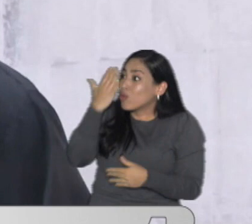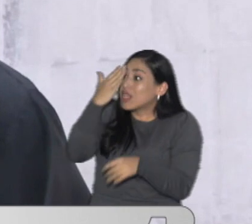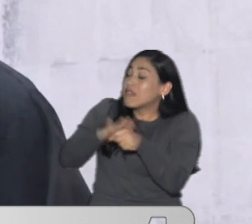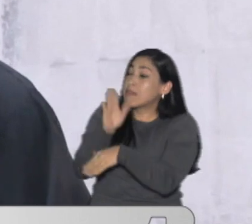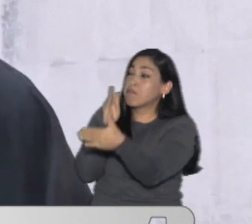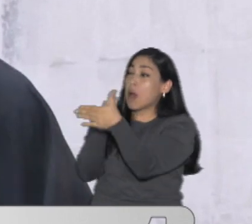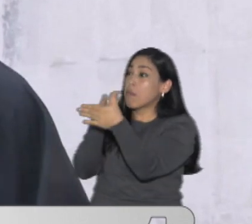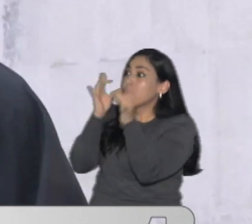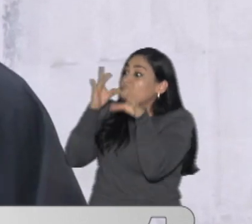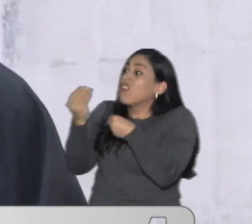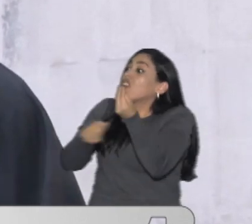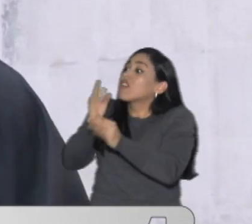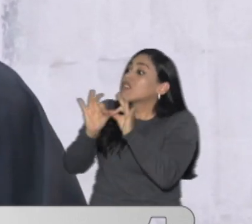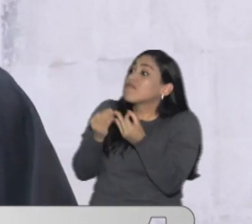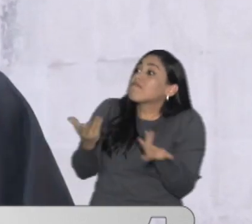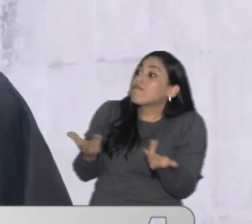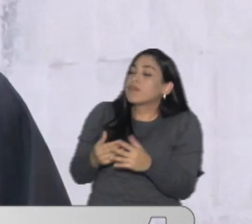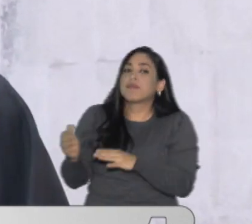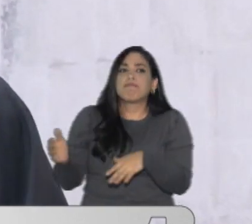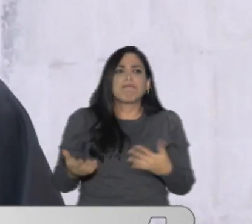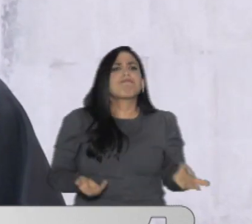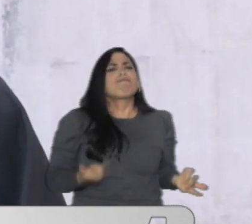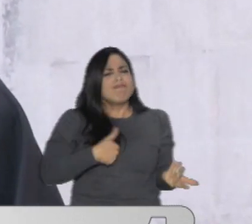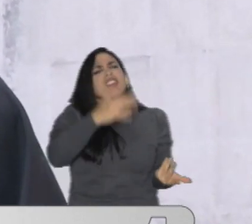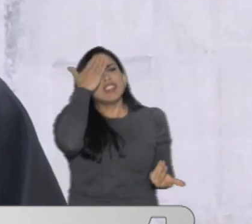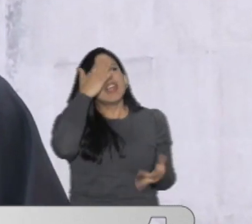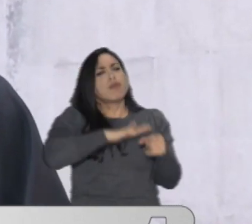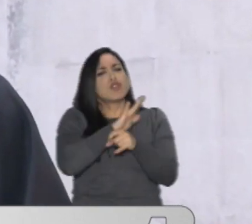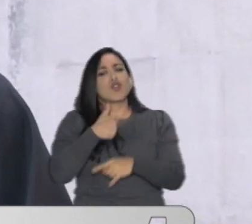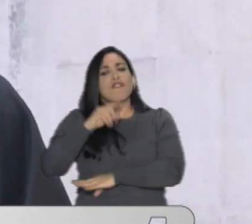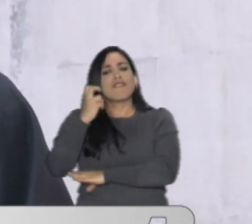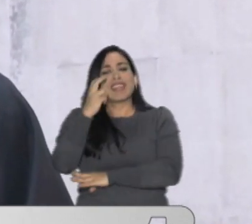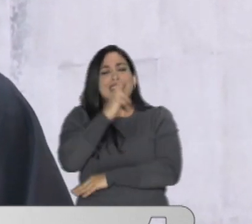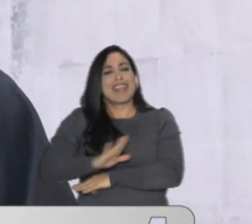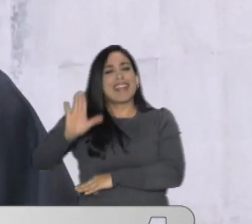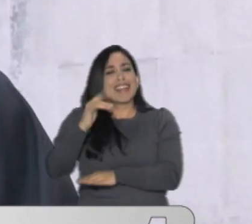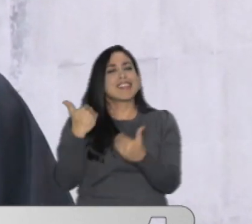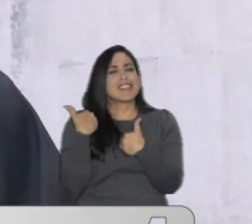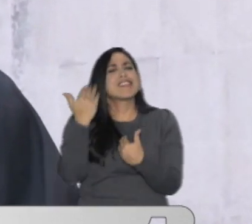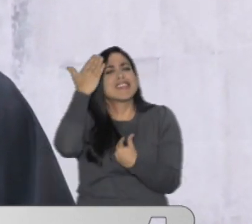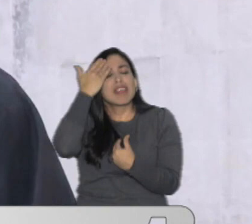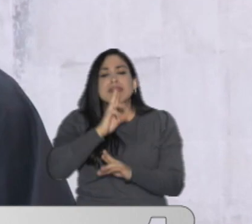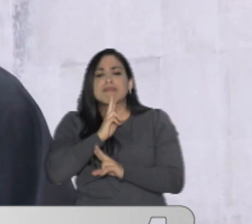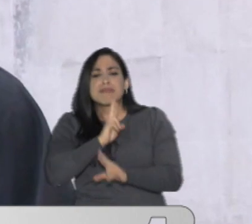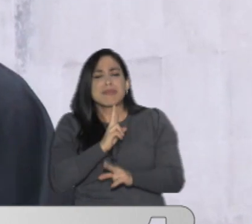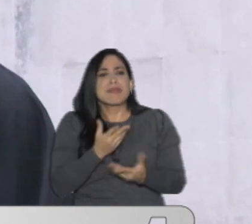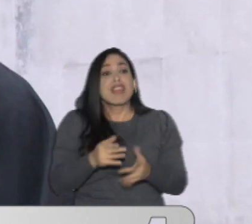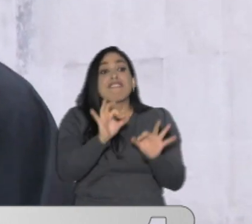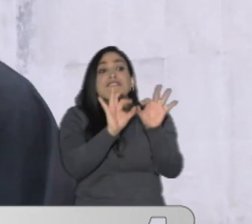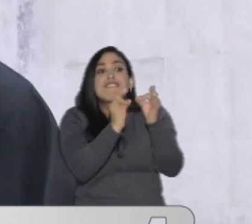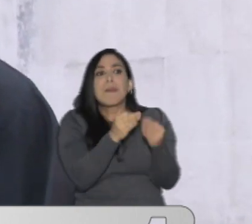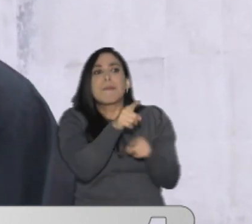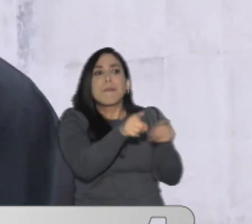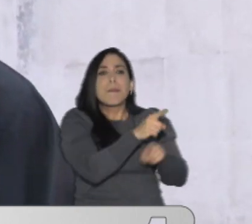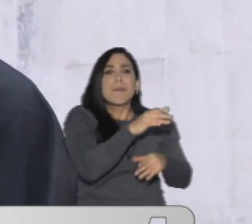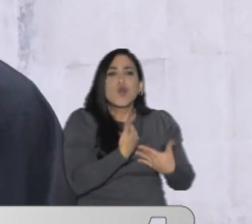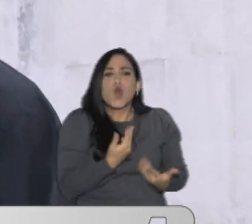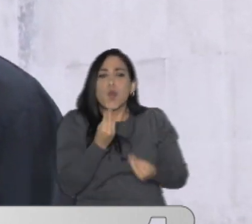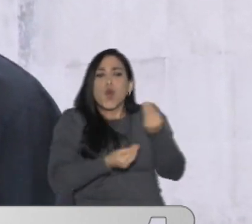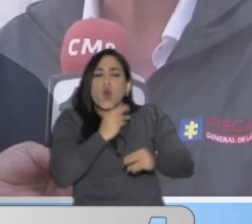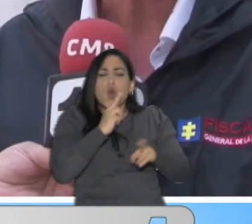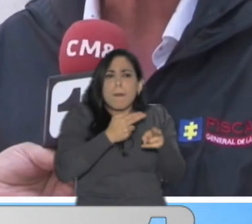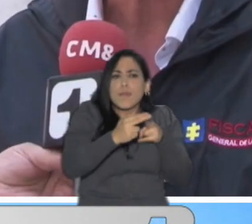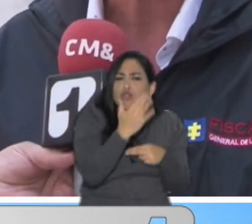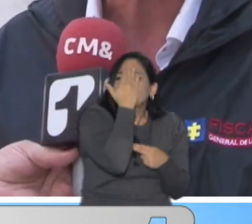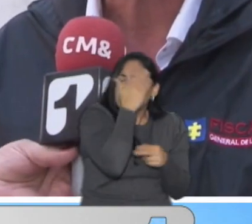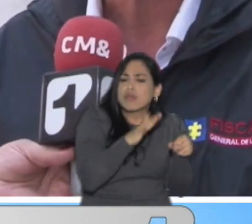muchas demandas. Indudablemente nos corresponde como Fiscalía General de la Nación dar una respuesta a las víctimas efectiva y pronta,